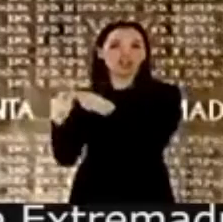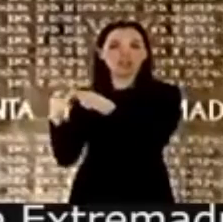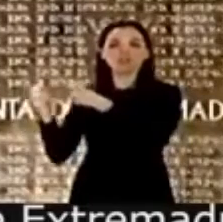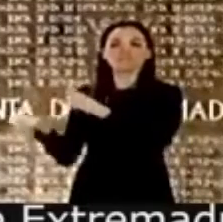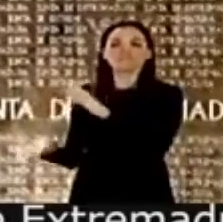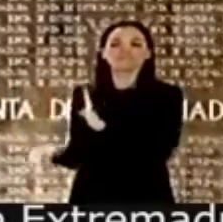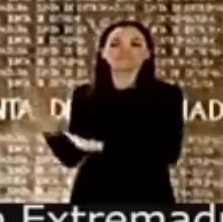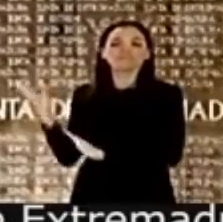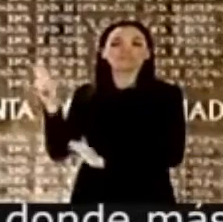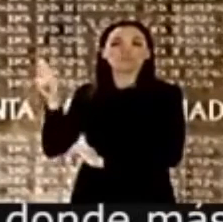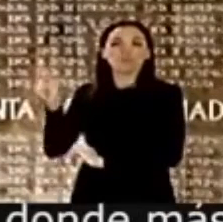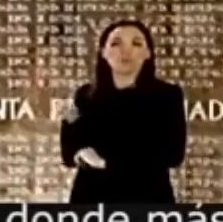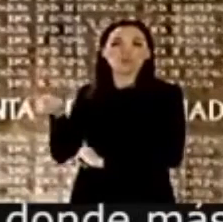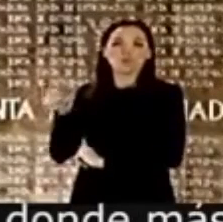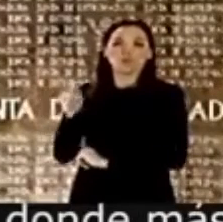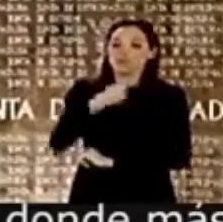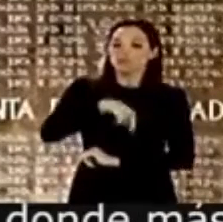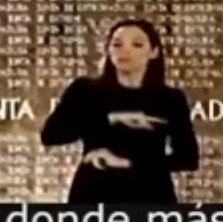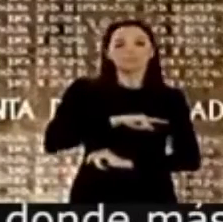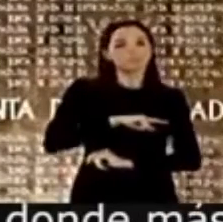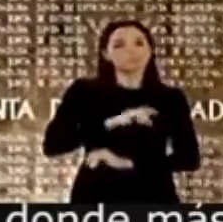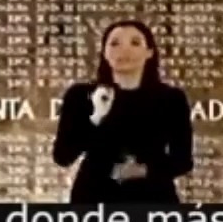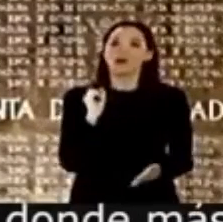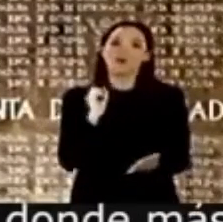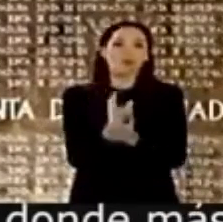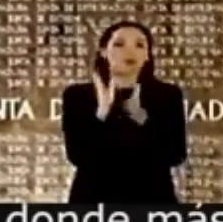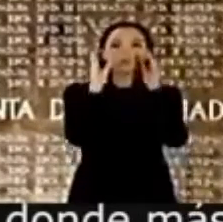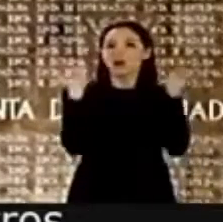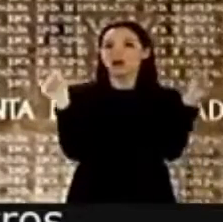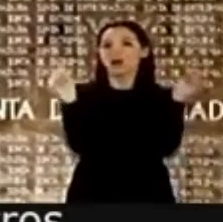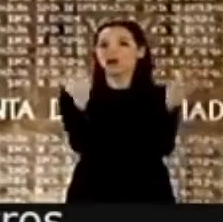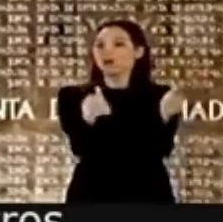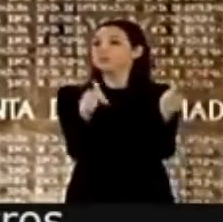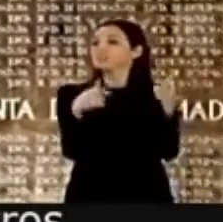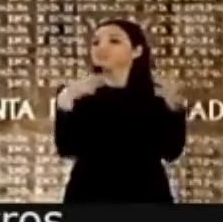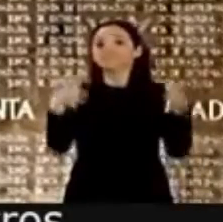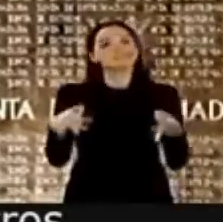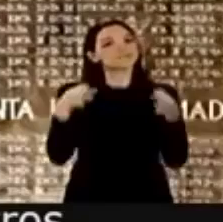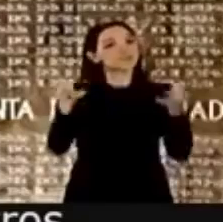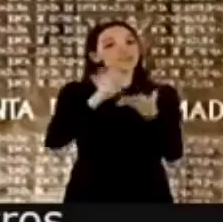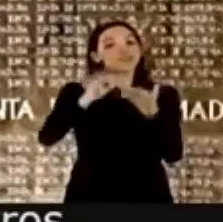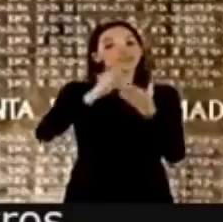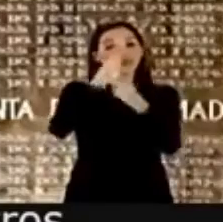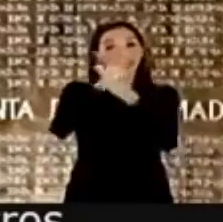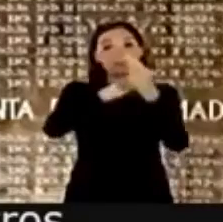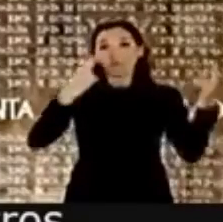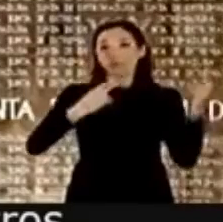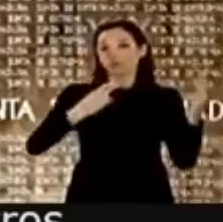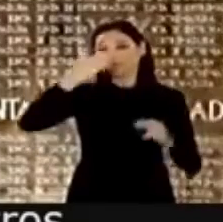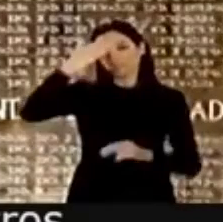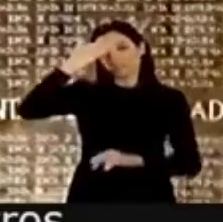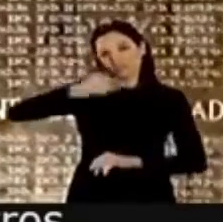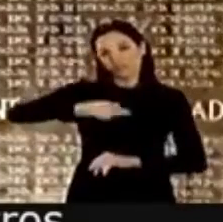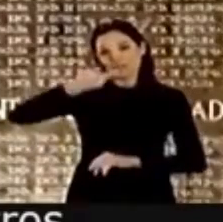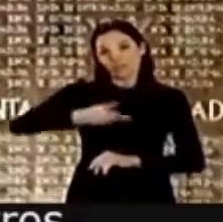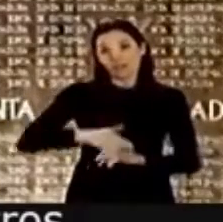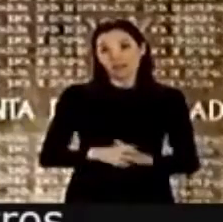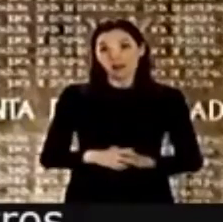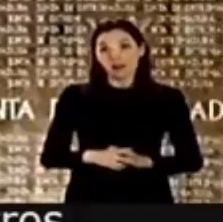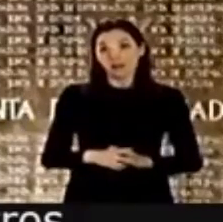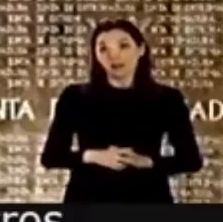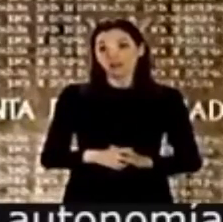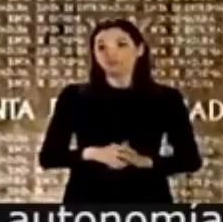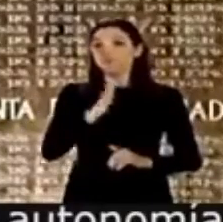Nosotros apostamos desde siempre, desde los inicios de la autonomía, por tener unos servicios públicos fundamentales, y esa es